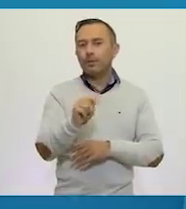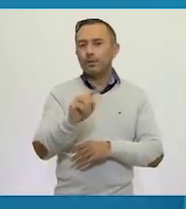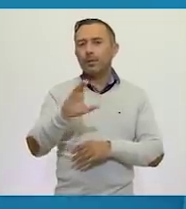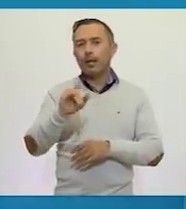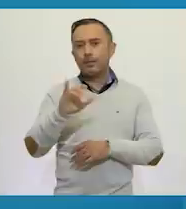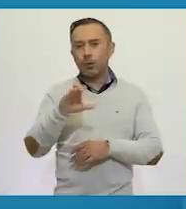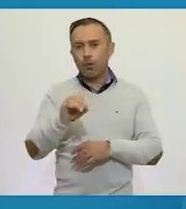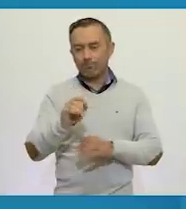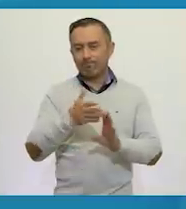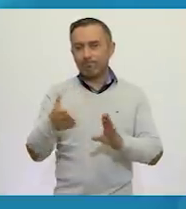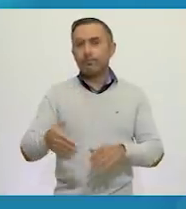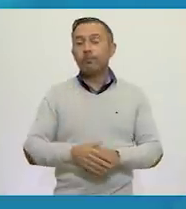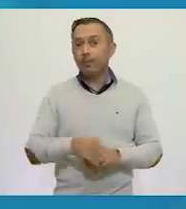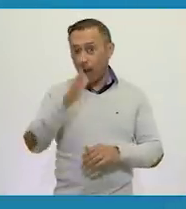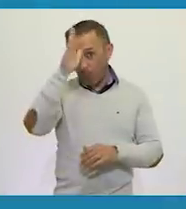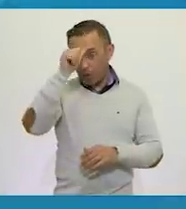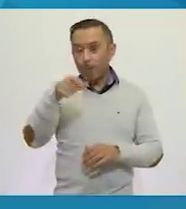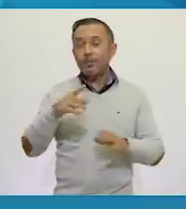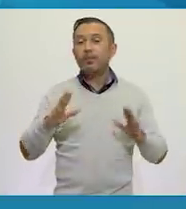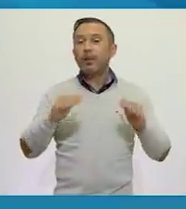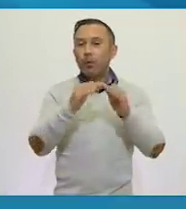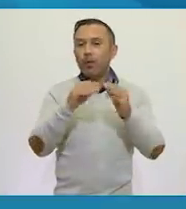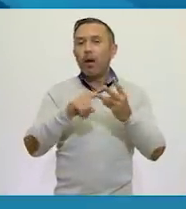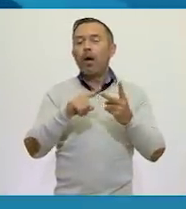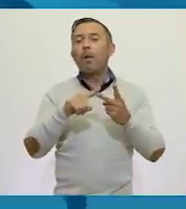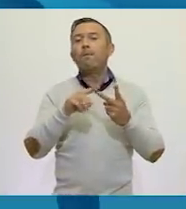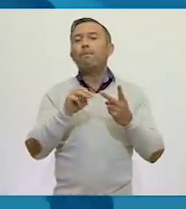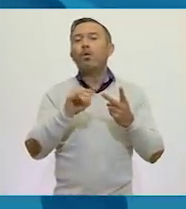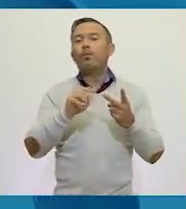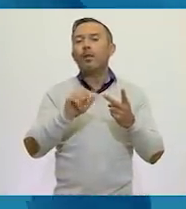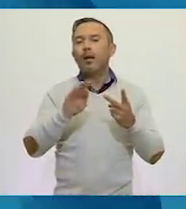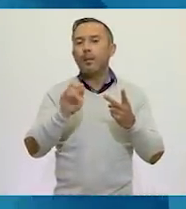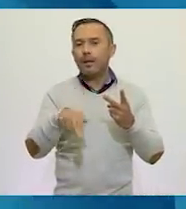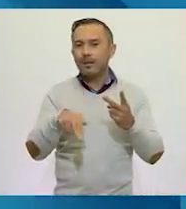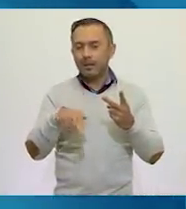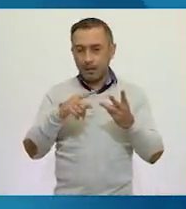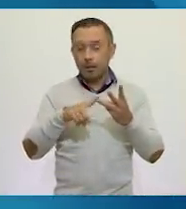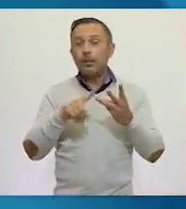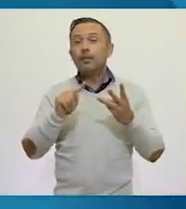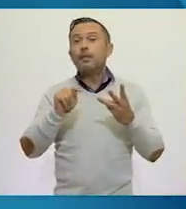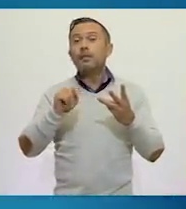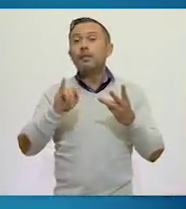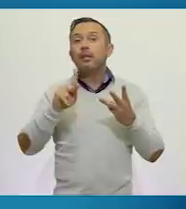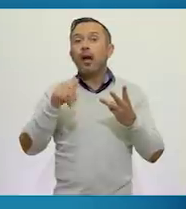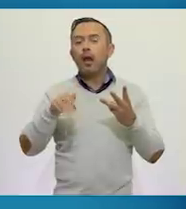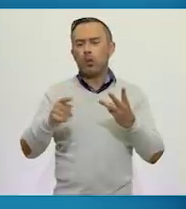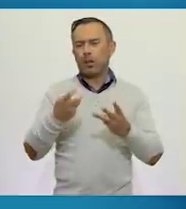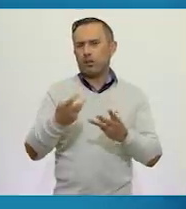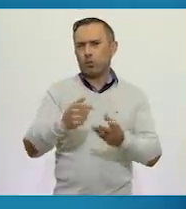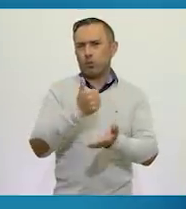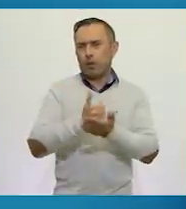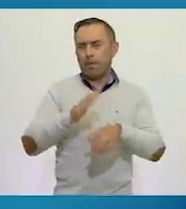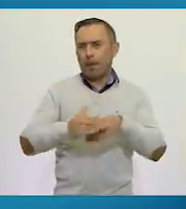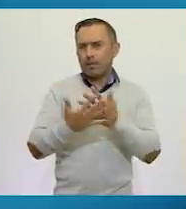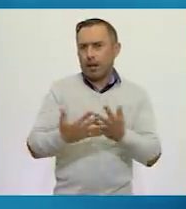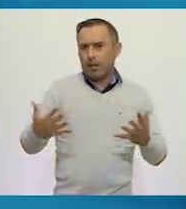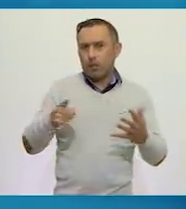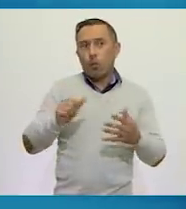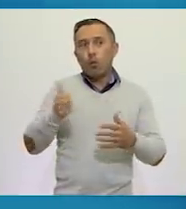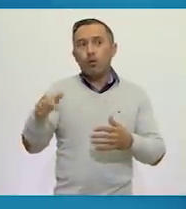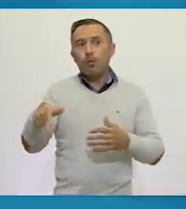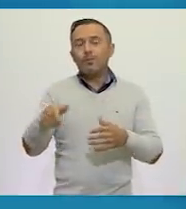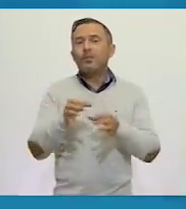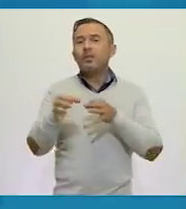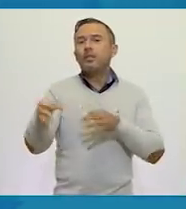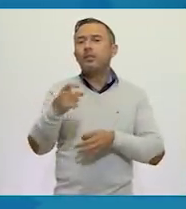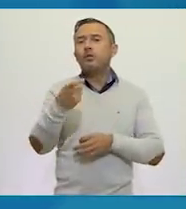Recordemos que Teotihuacán, Monte Albán y Tikal eran los centros de poder más importantes. Pero su poderío fue contrarrestado por las ciudades de Gacaxtla,